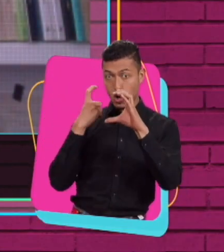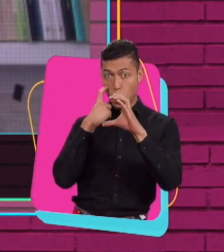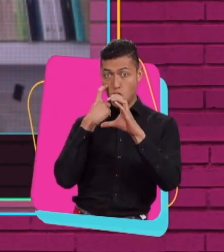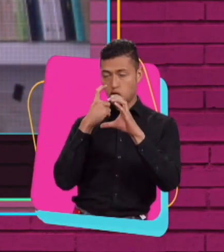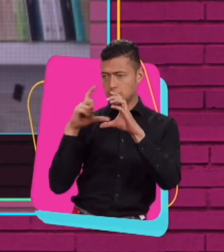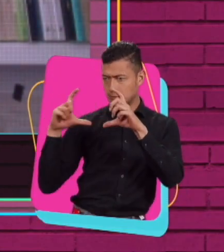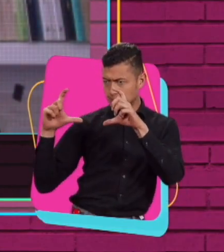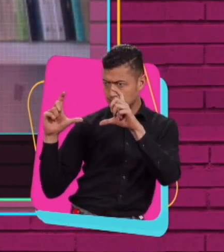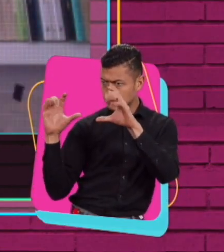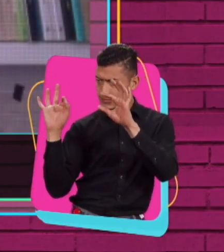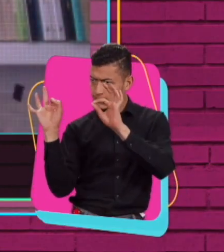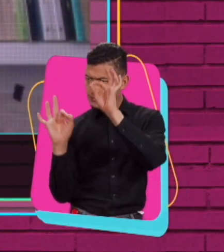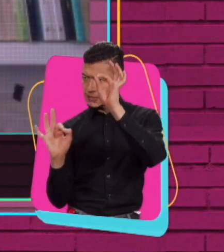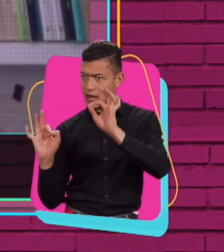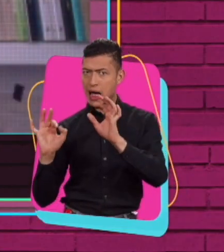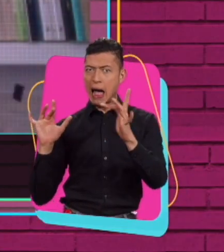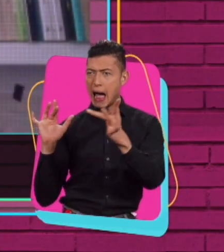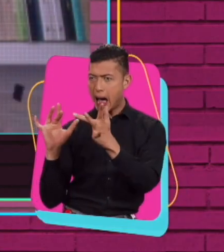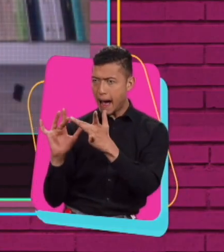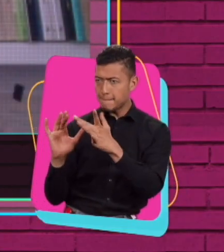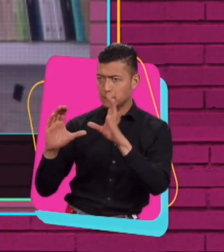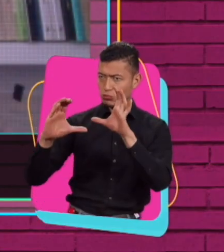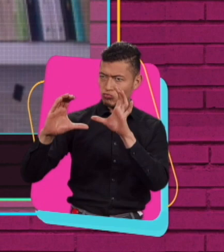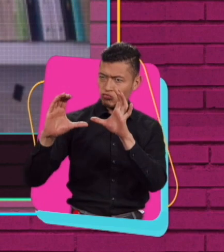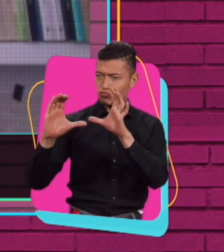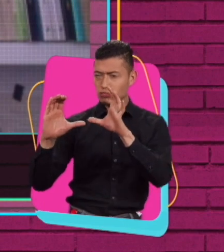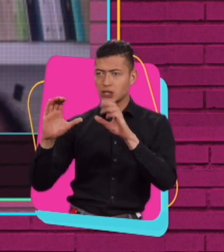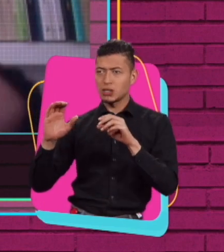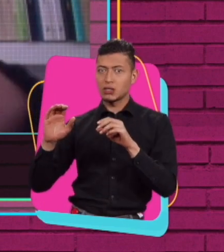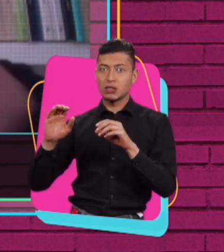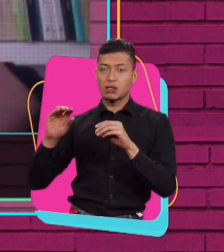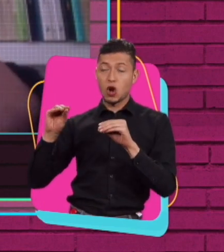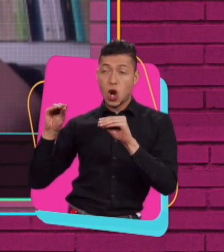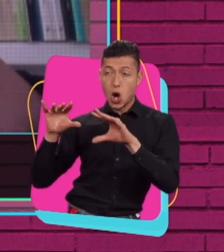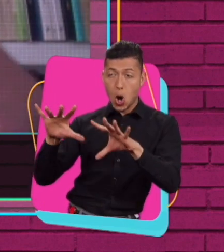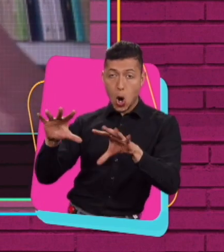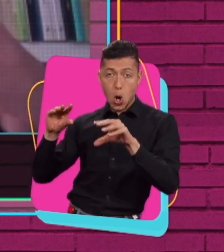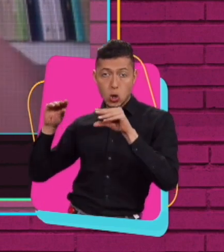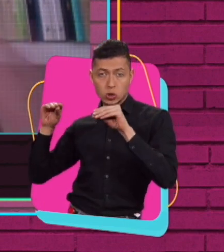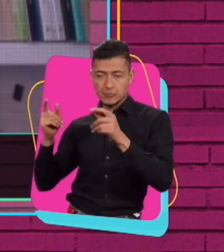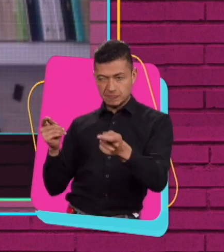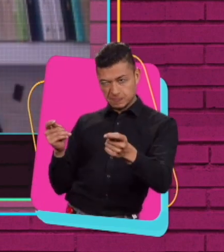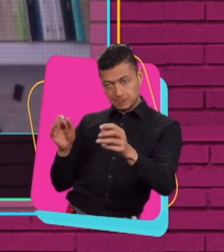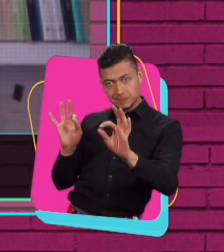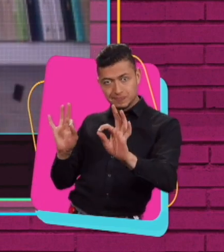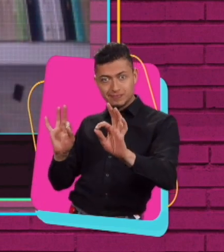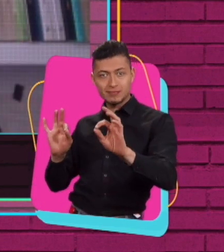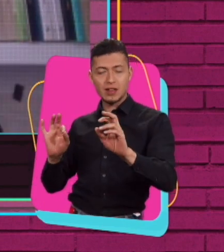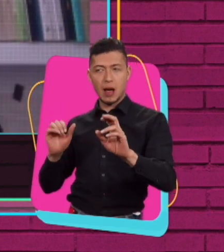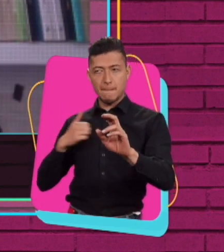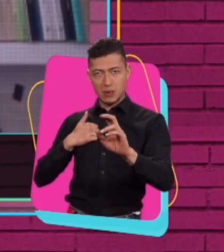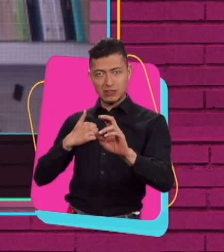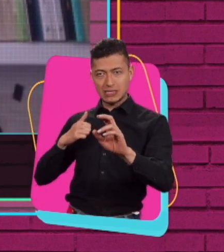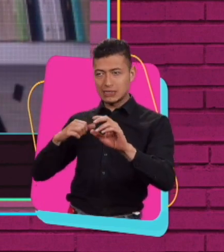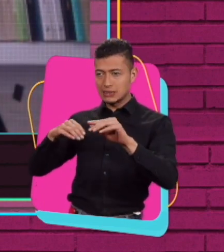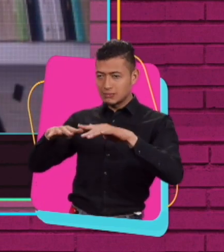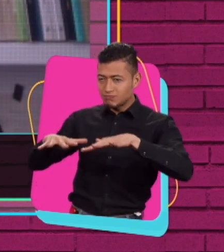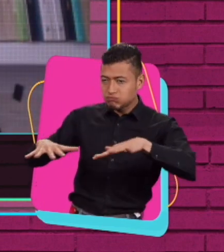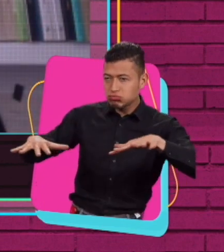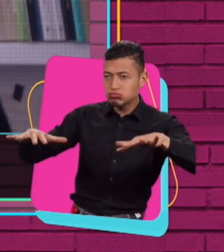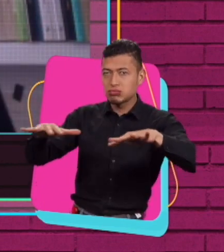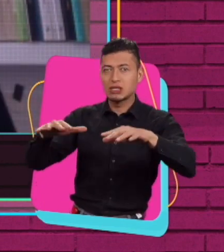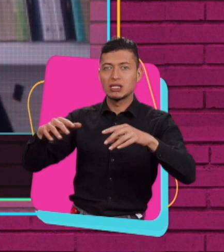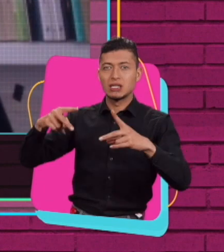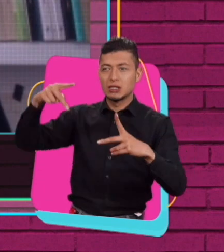fotógrafo el que la pone en el lugar adecuado, el que la expone de la manera adecuada, el que